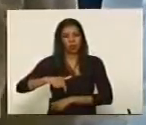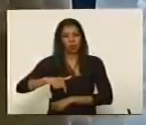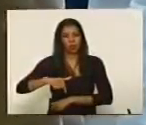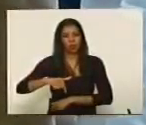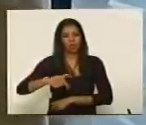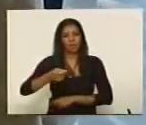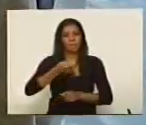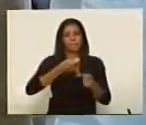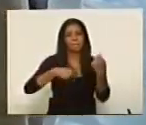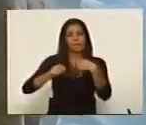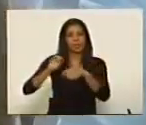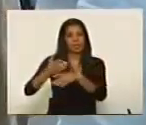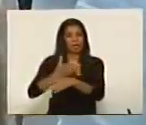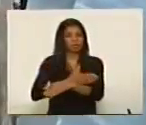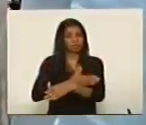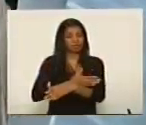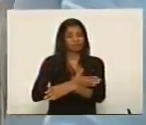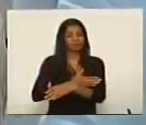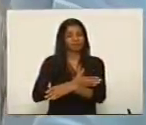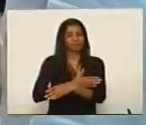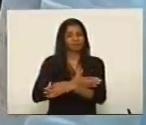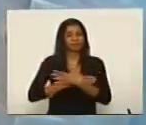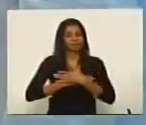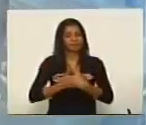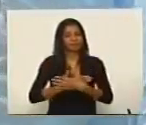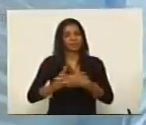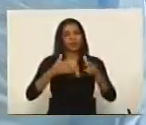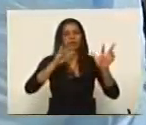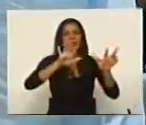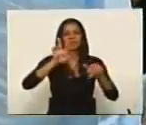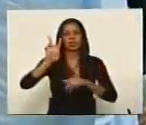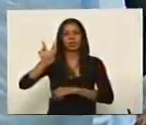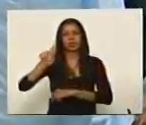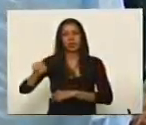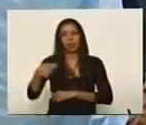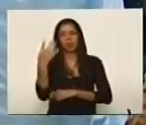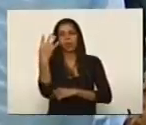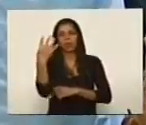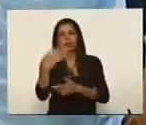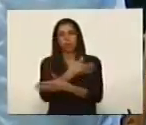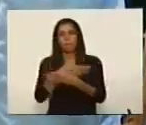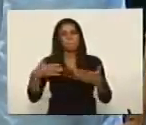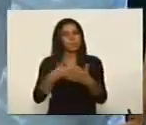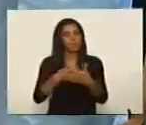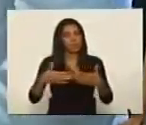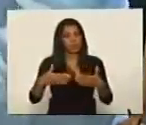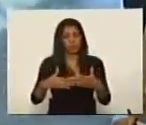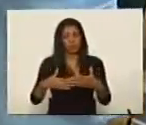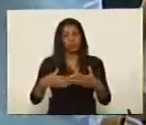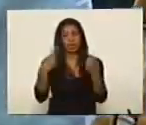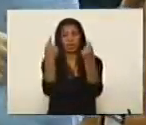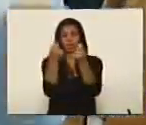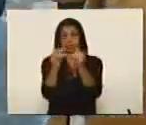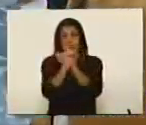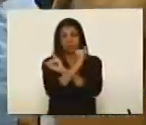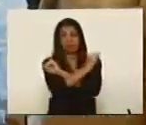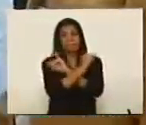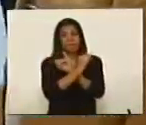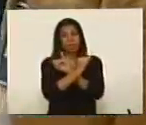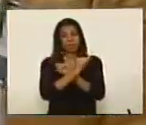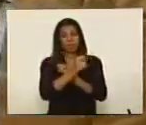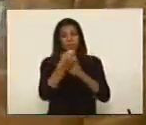preventa pone a disposición 82,4 millones de unidades disponibles del